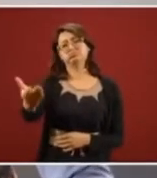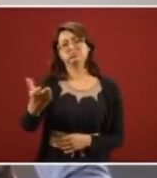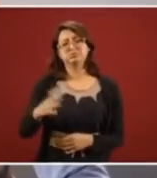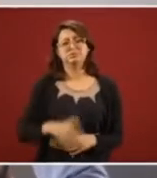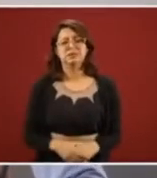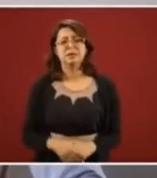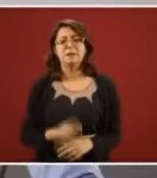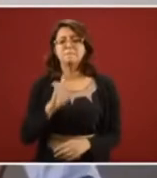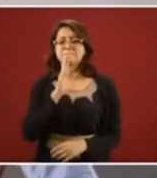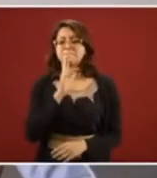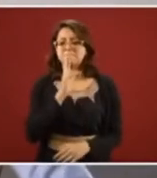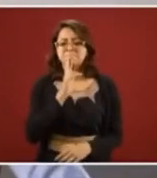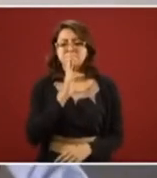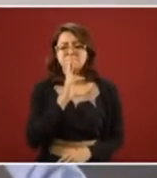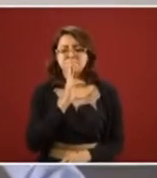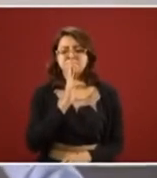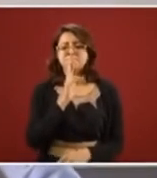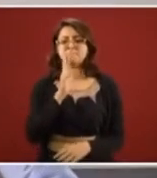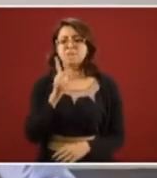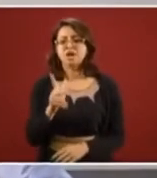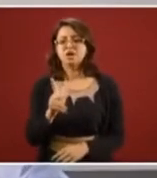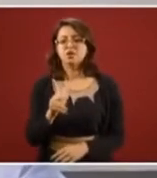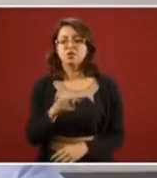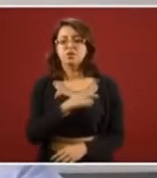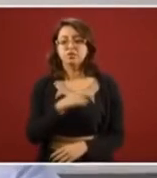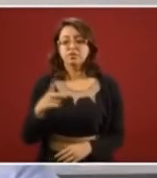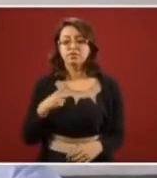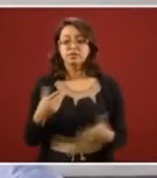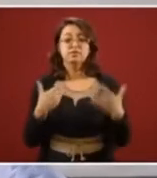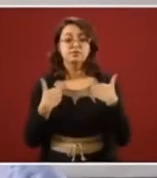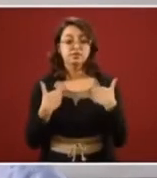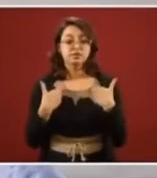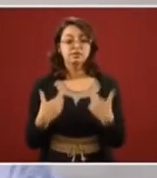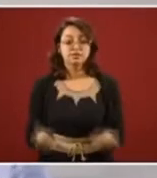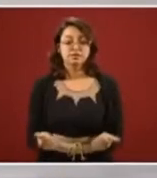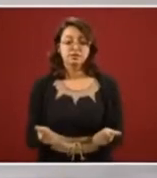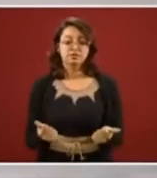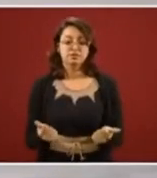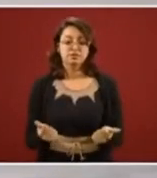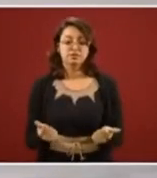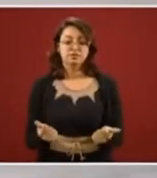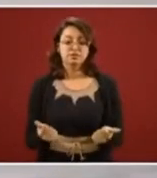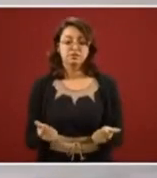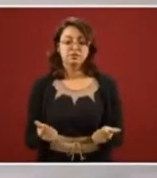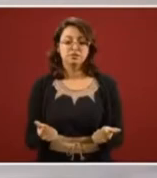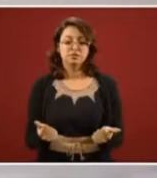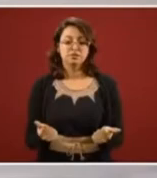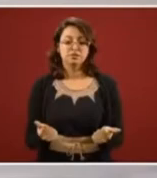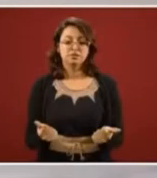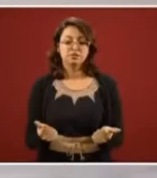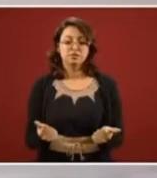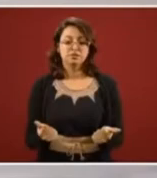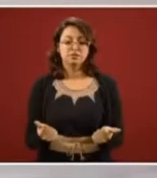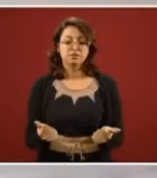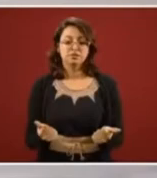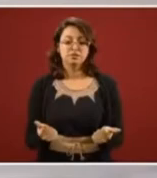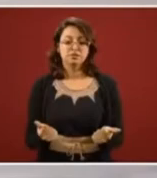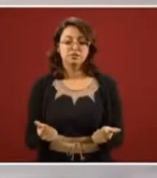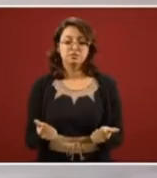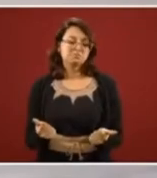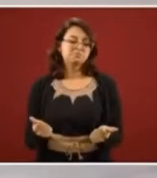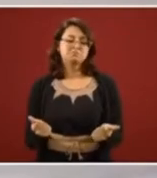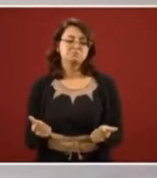mejor entender que son los distintos escenarios en el the wire de